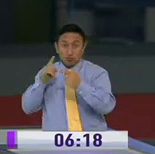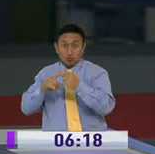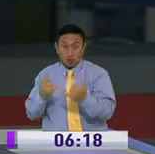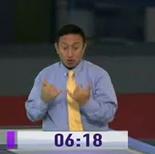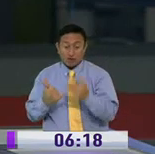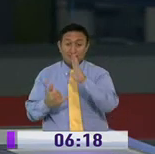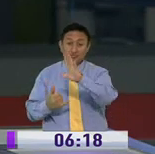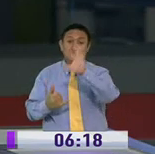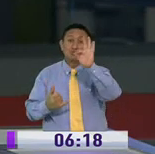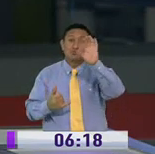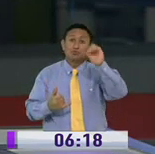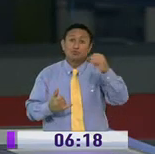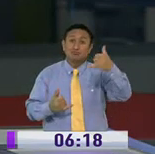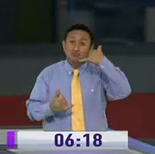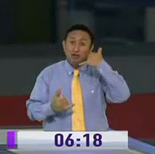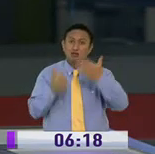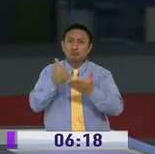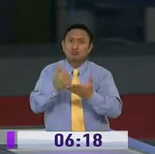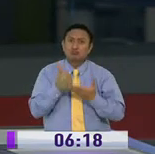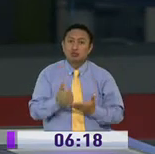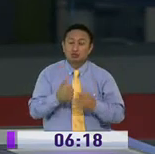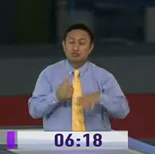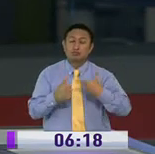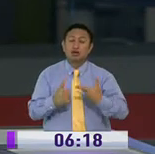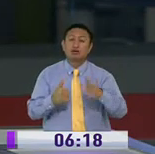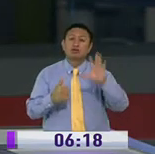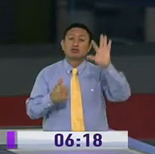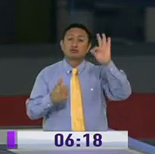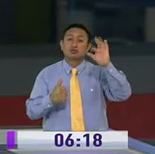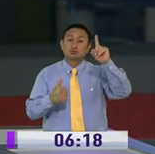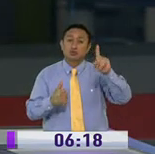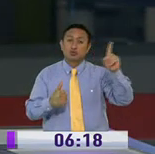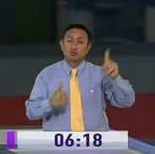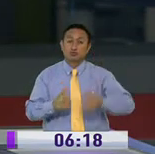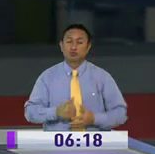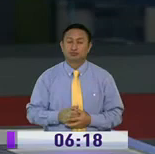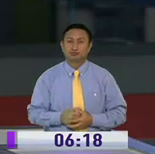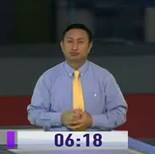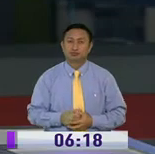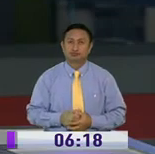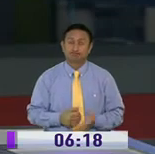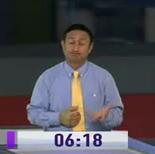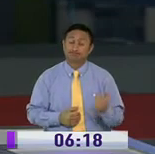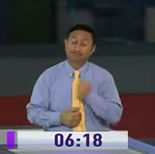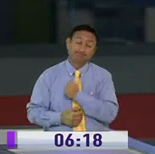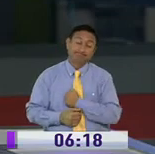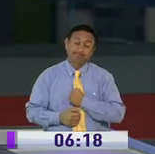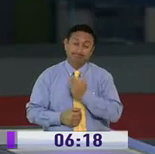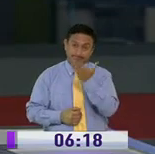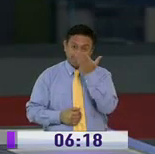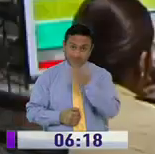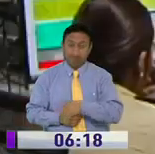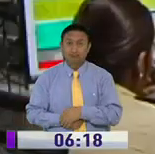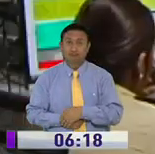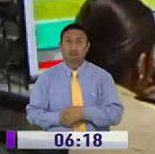de 590 llamadas de auxilio ha receptado a través del ECU-911. Lamentable. Veamos.